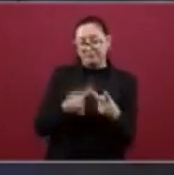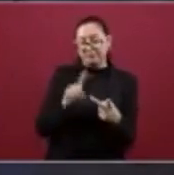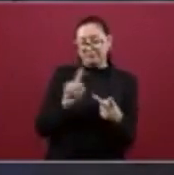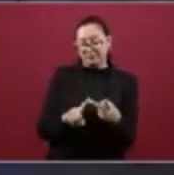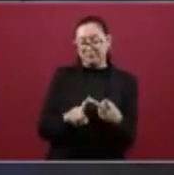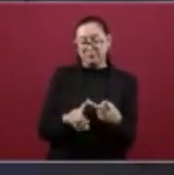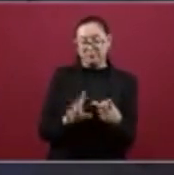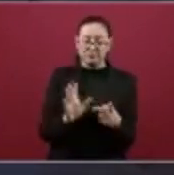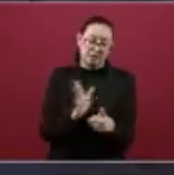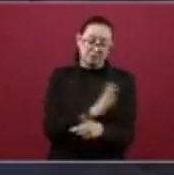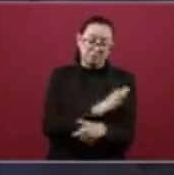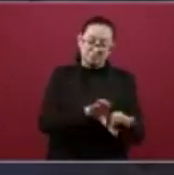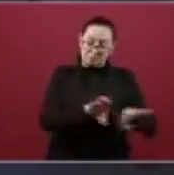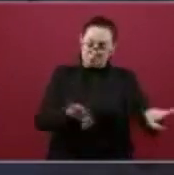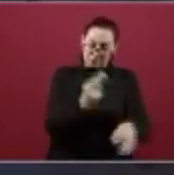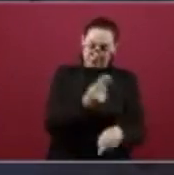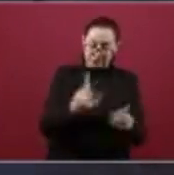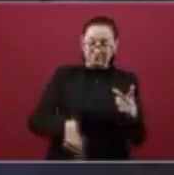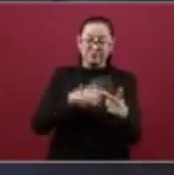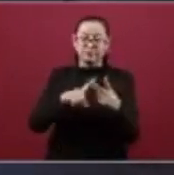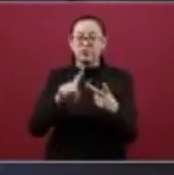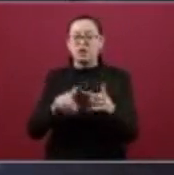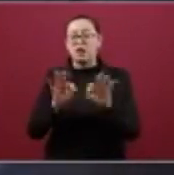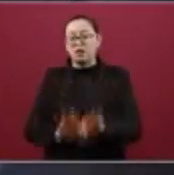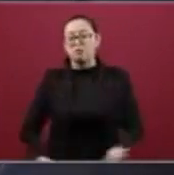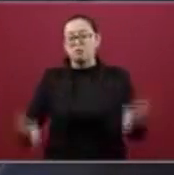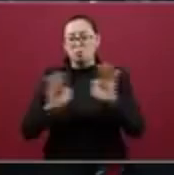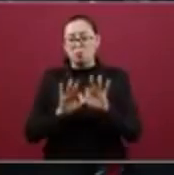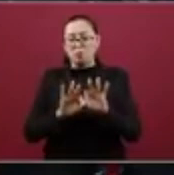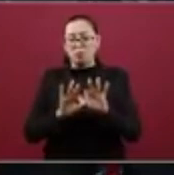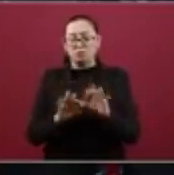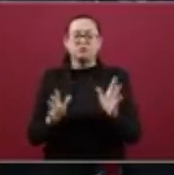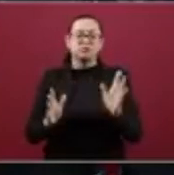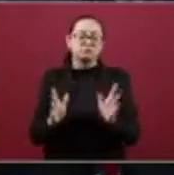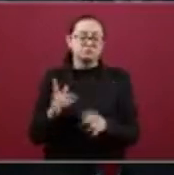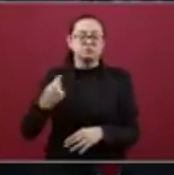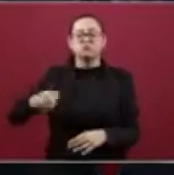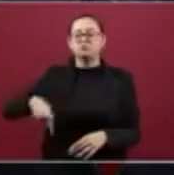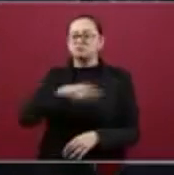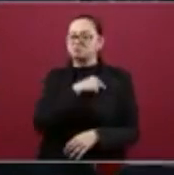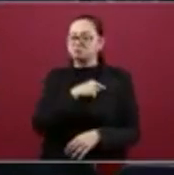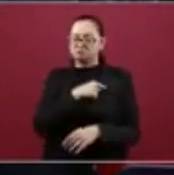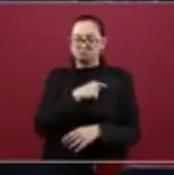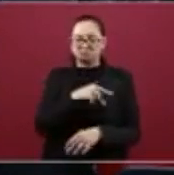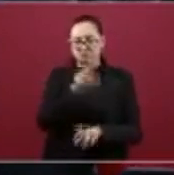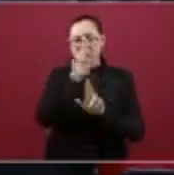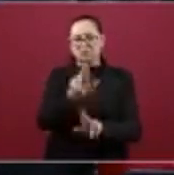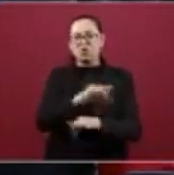tu pregunta. Bien, nosotros estamos a favor de las libertades. Y